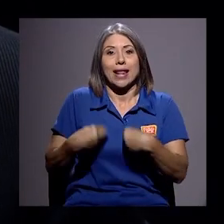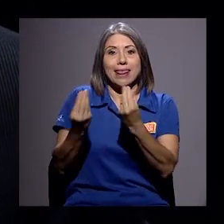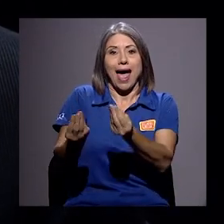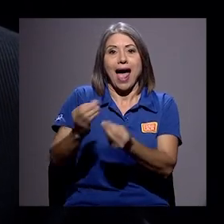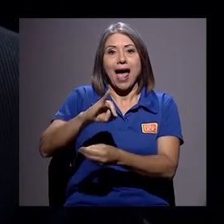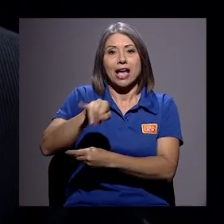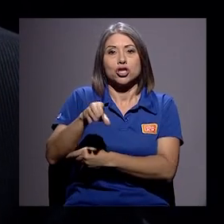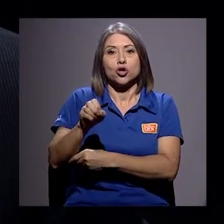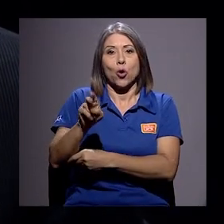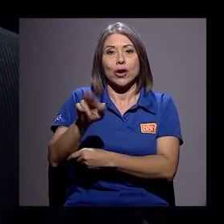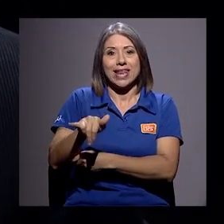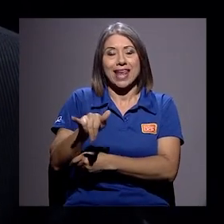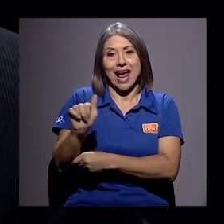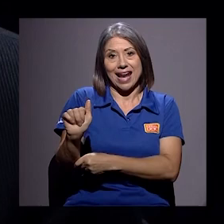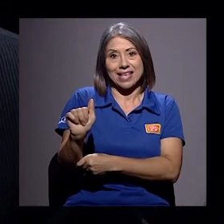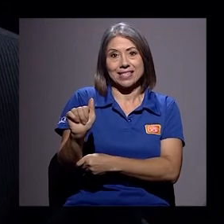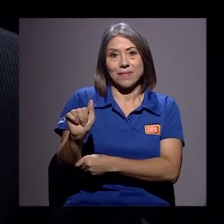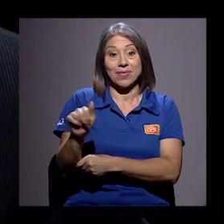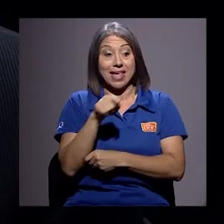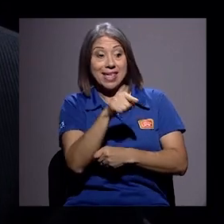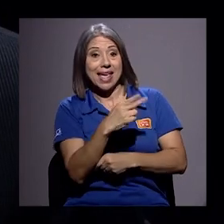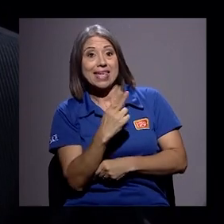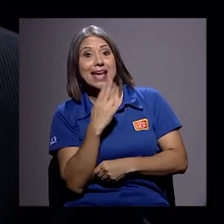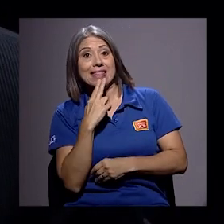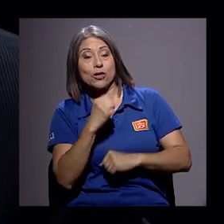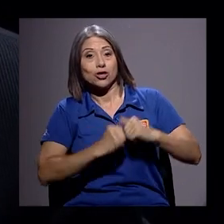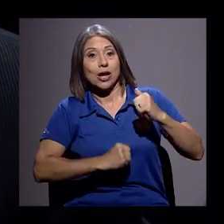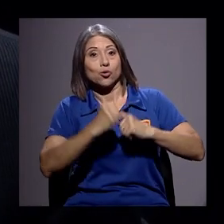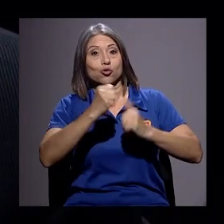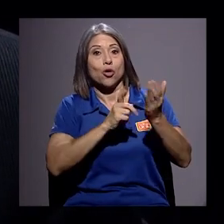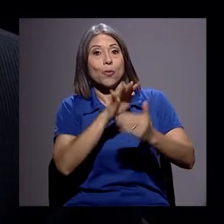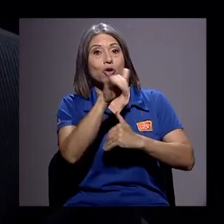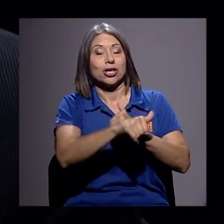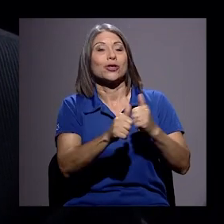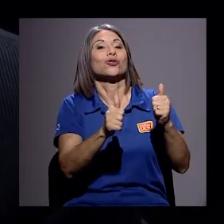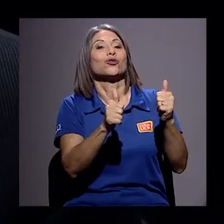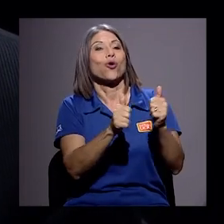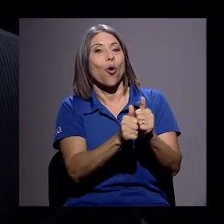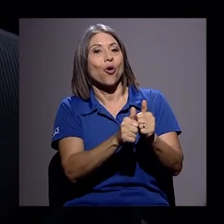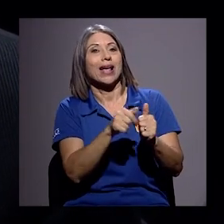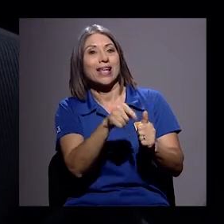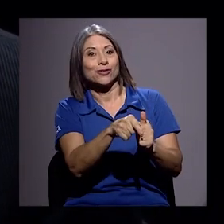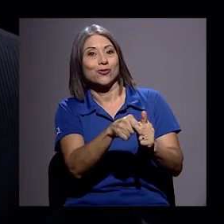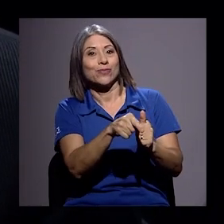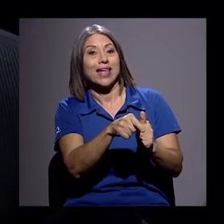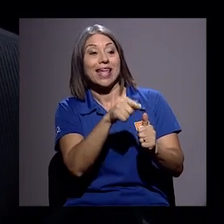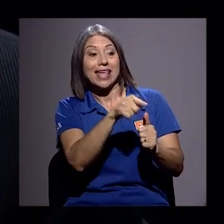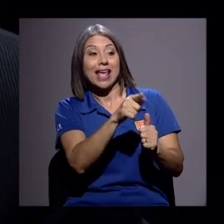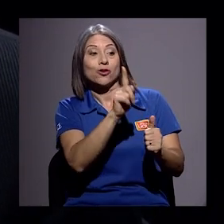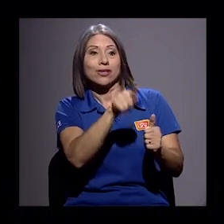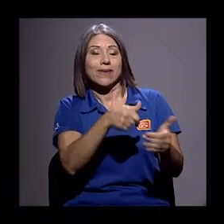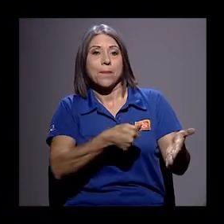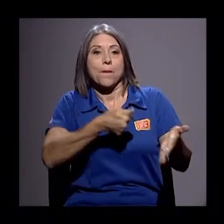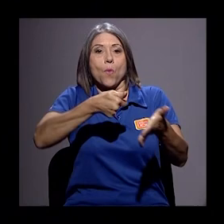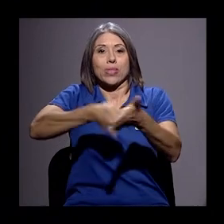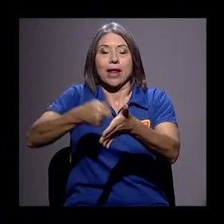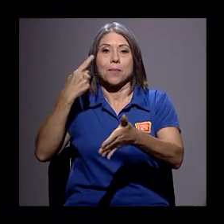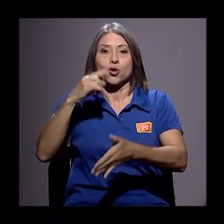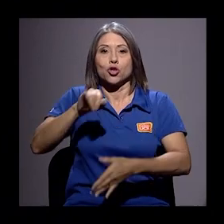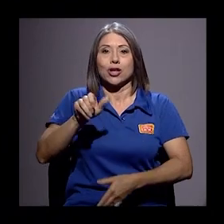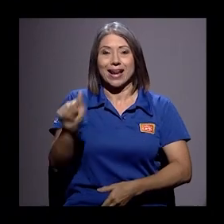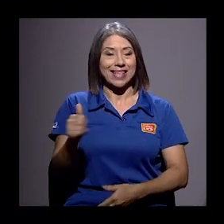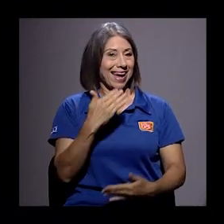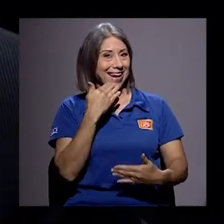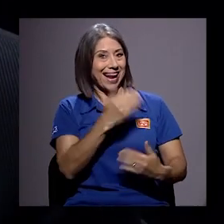se han construido proyectos justamente con la lógica esa de que los votos lleguen hasta las urnas donde está johnny araya gracias por estar el